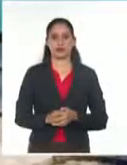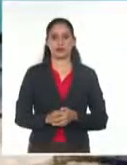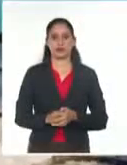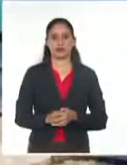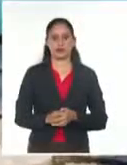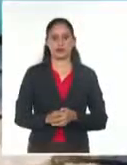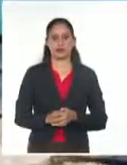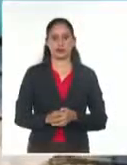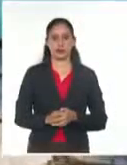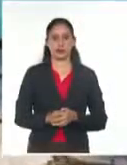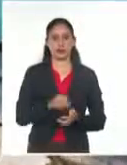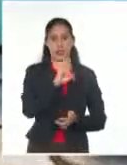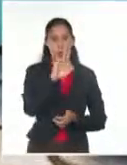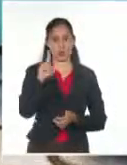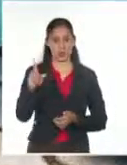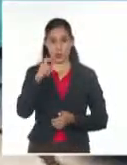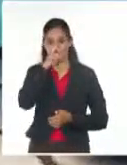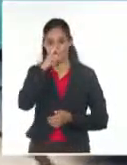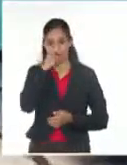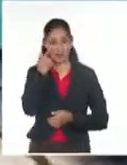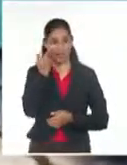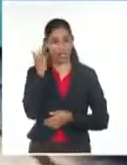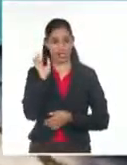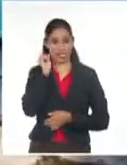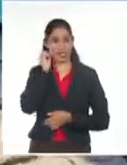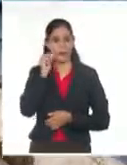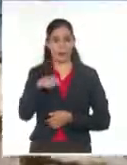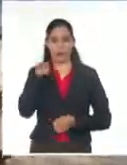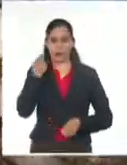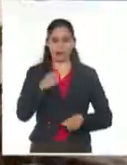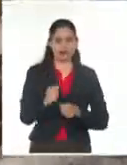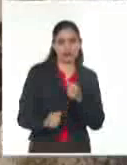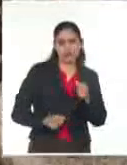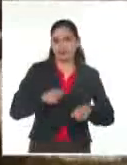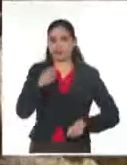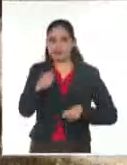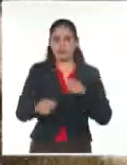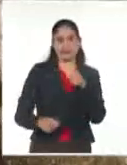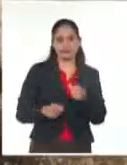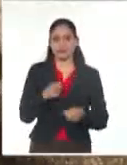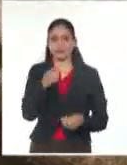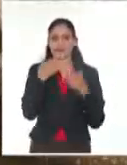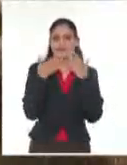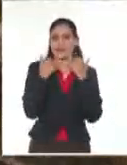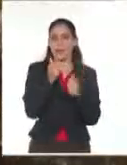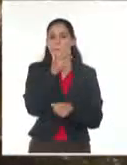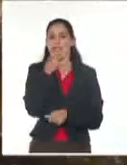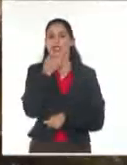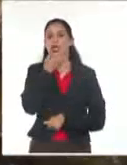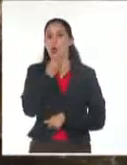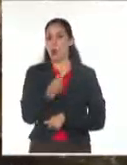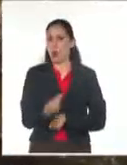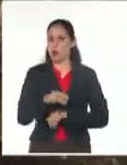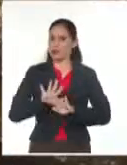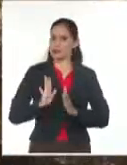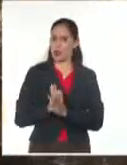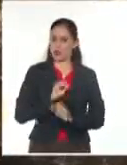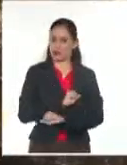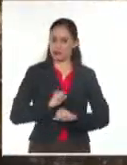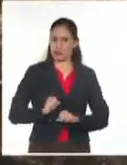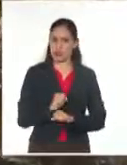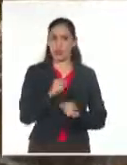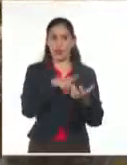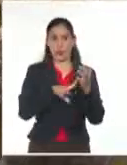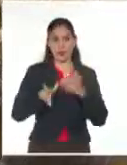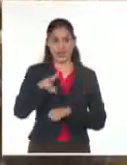A los 81 años, Georgina Fernández pedalea como una jovenzuela. Para mostrar esa vitalidad, la abuela residente en el municipio espirituano